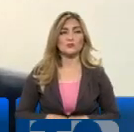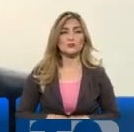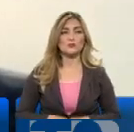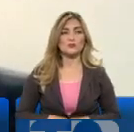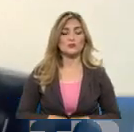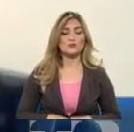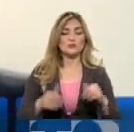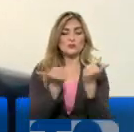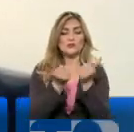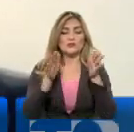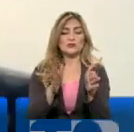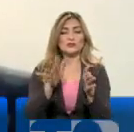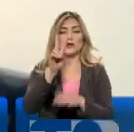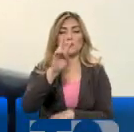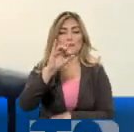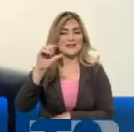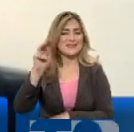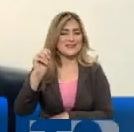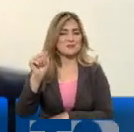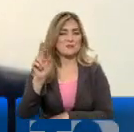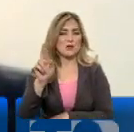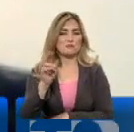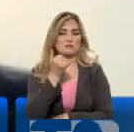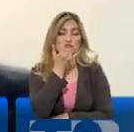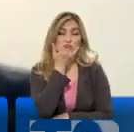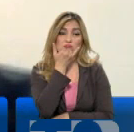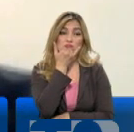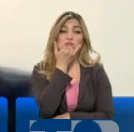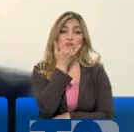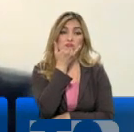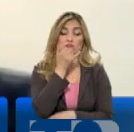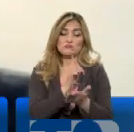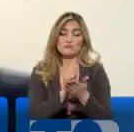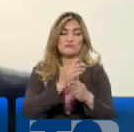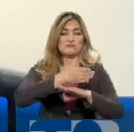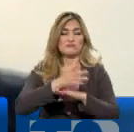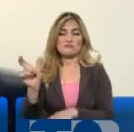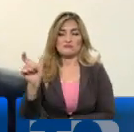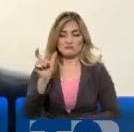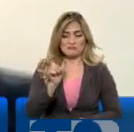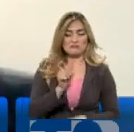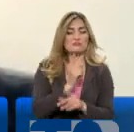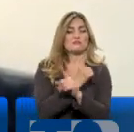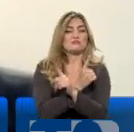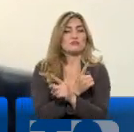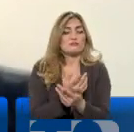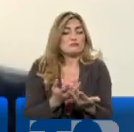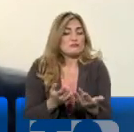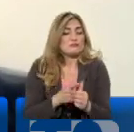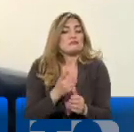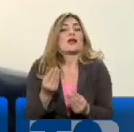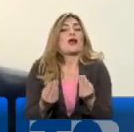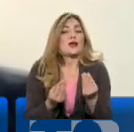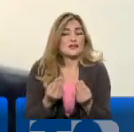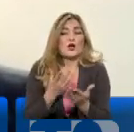Creo que el asambleísta Villamar se ha equivocado. Pocas semanas después que obtiene su carné de discapacidad, lo primero que